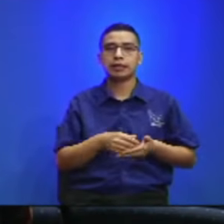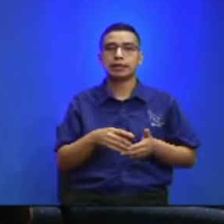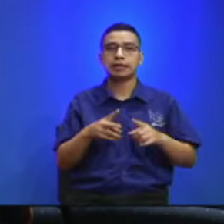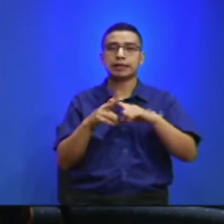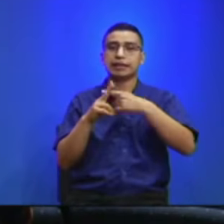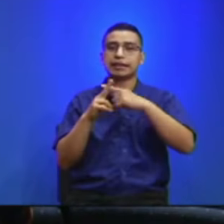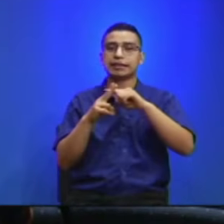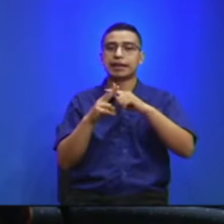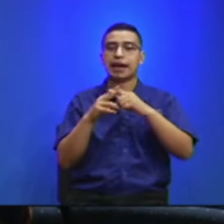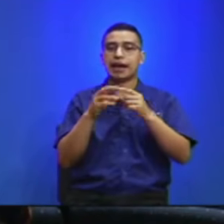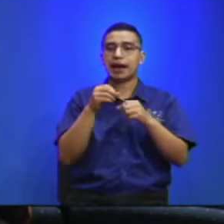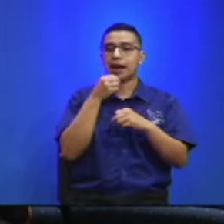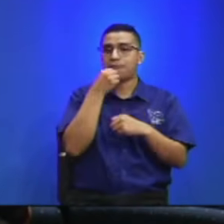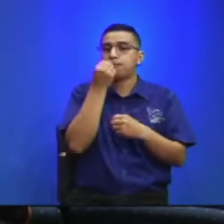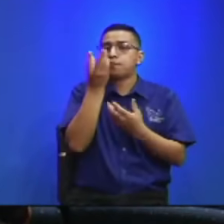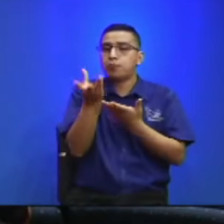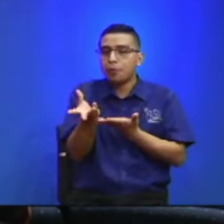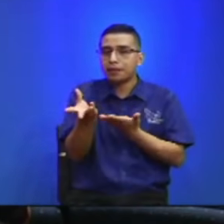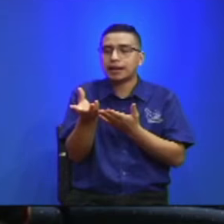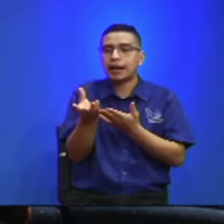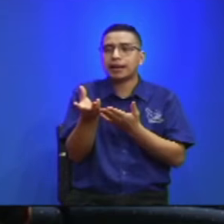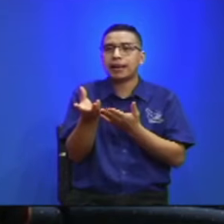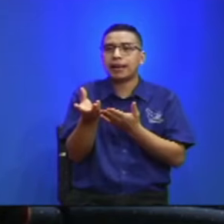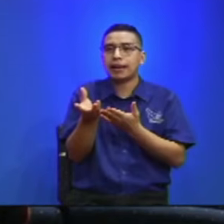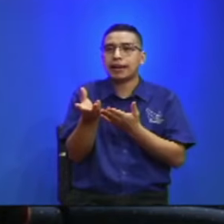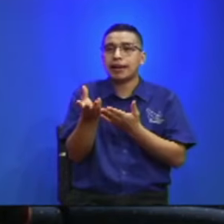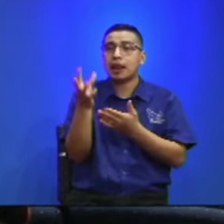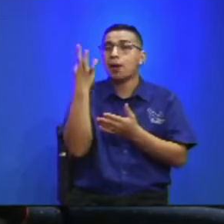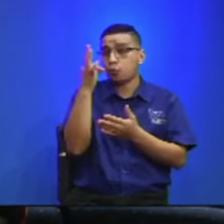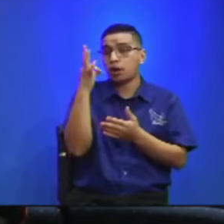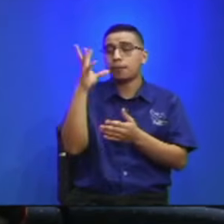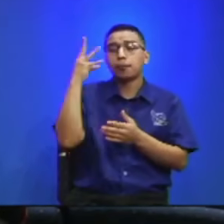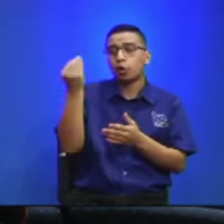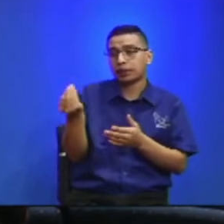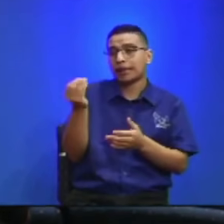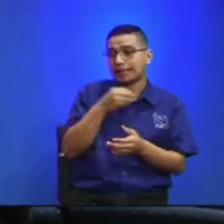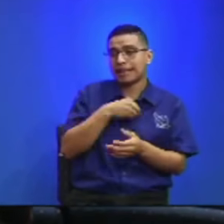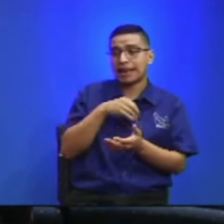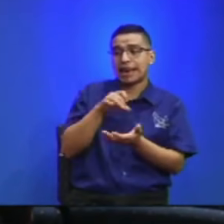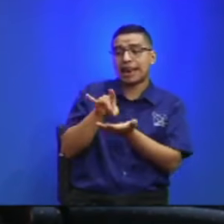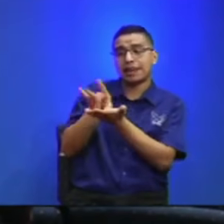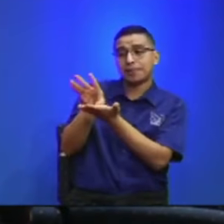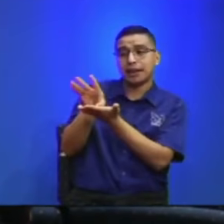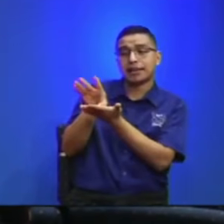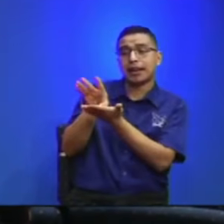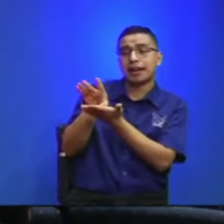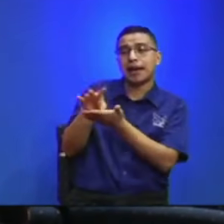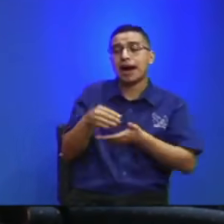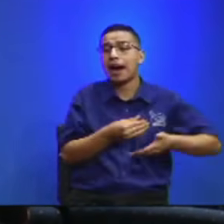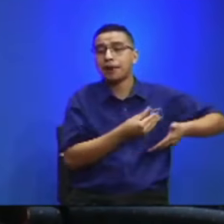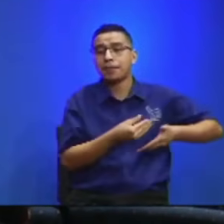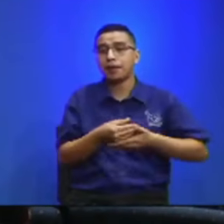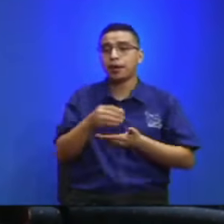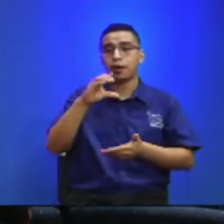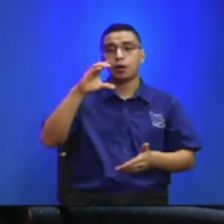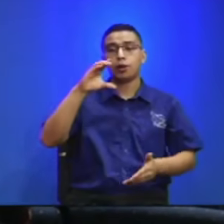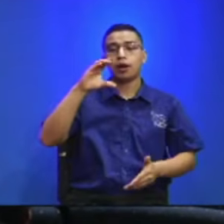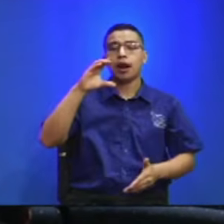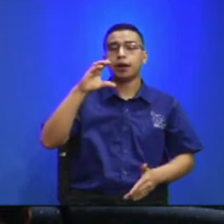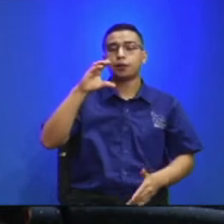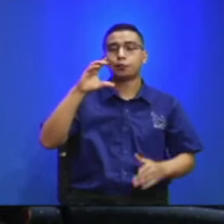son las seis y media tal vez ahora escena en algunos que me están escuchando pero pero de ahí vienen las náuseas hay un cuerpo extraño